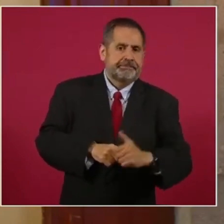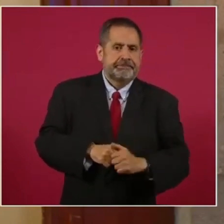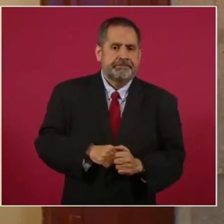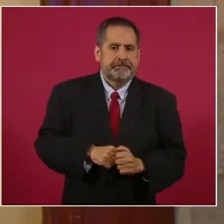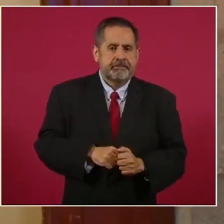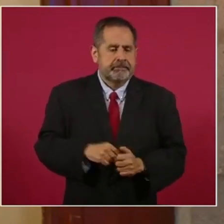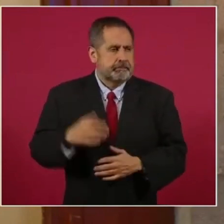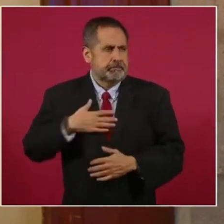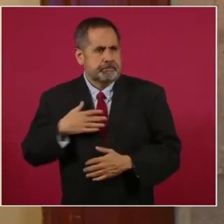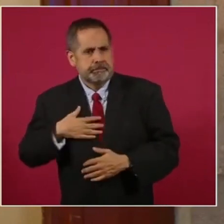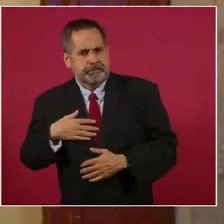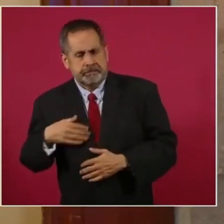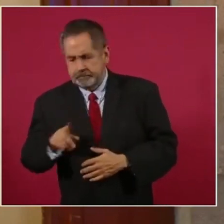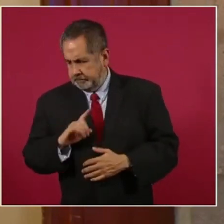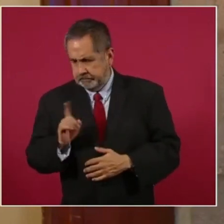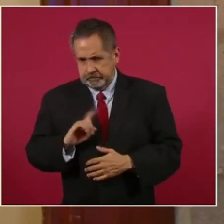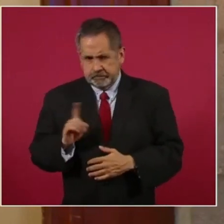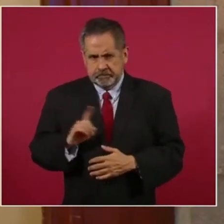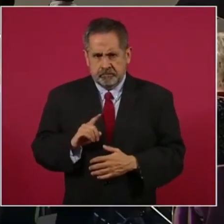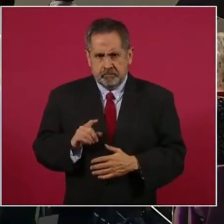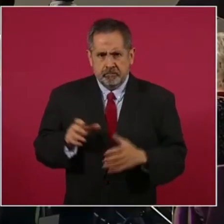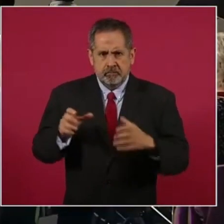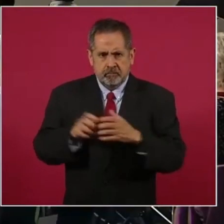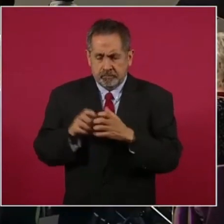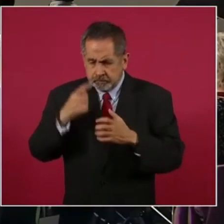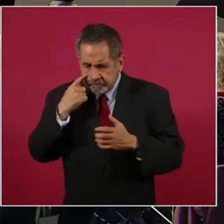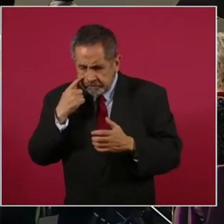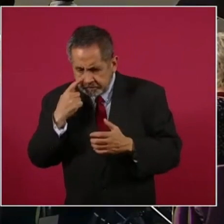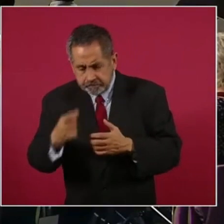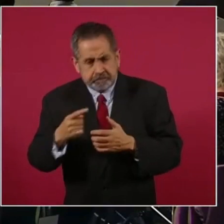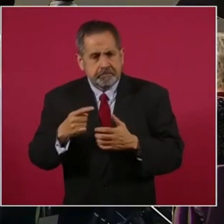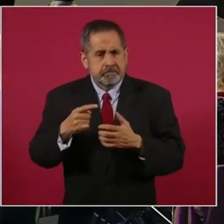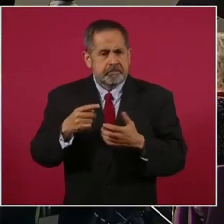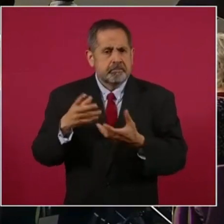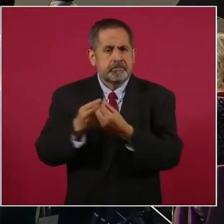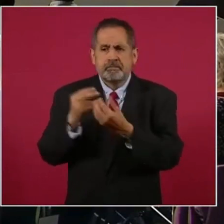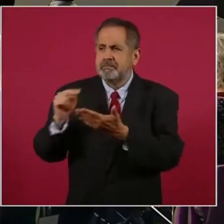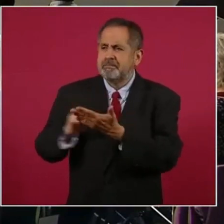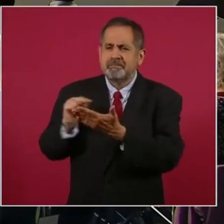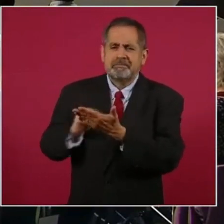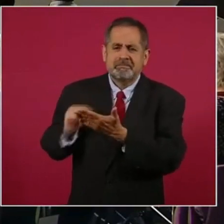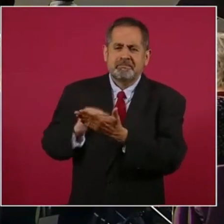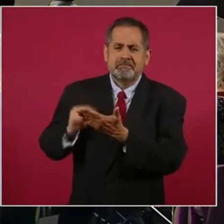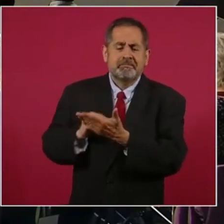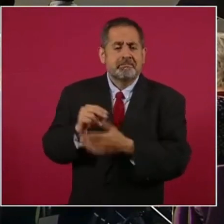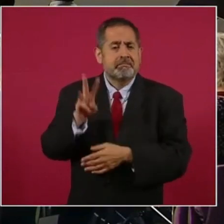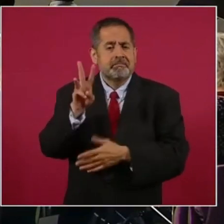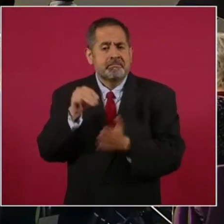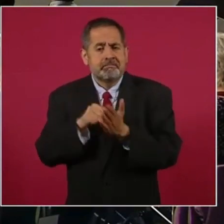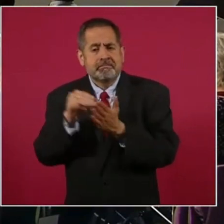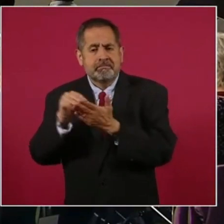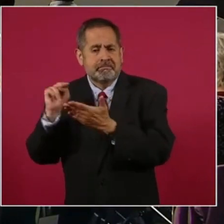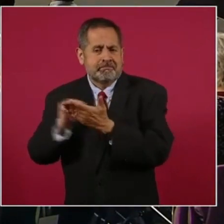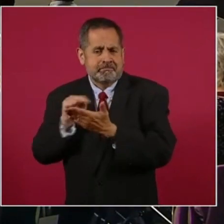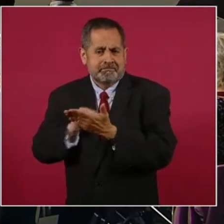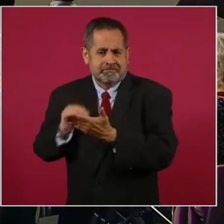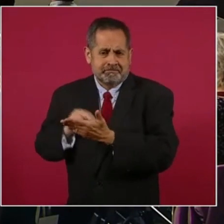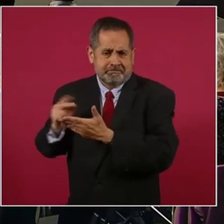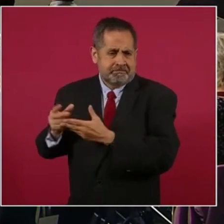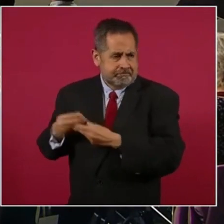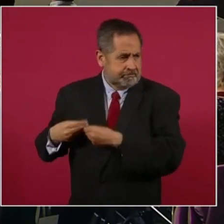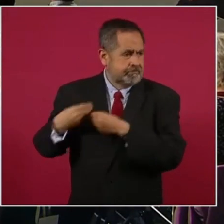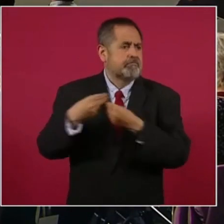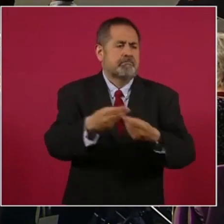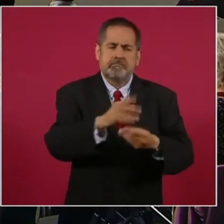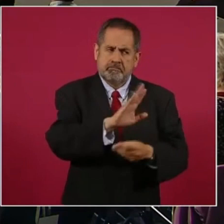Y nosotros reunimos las firmas, más de 3 millones, para que se llevara a cabo